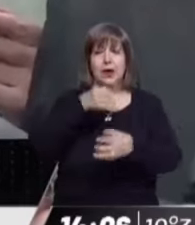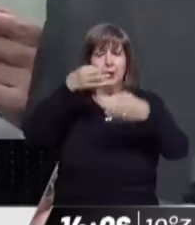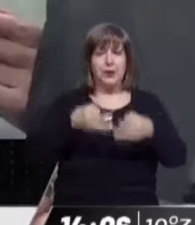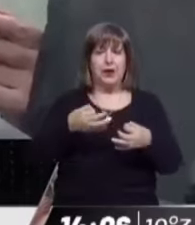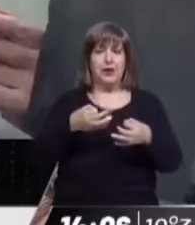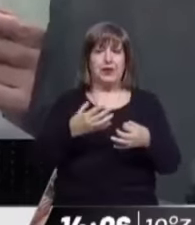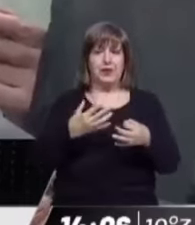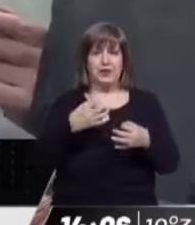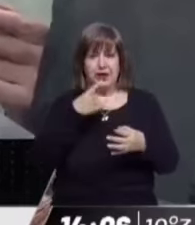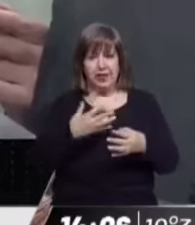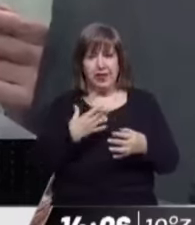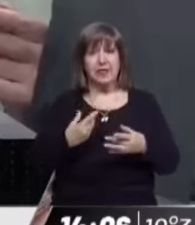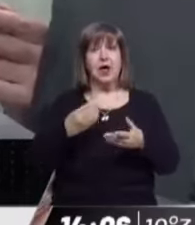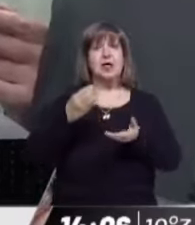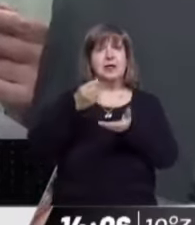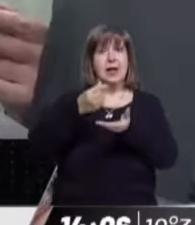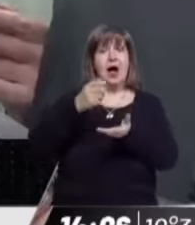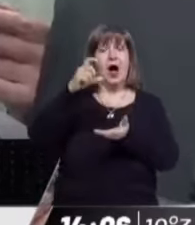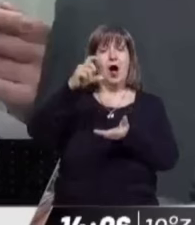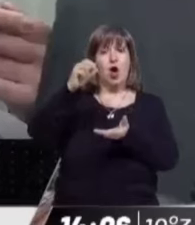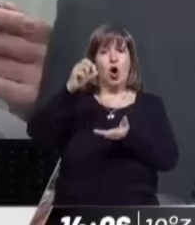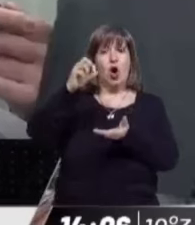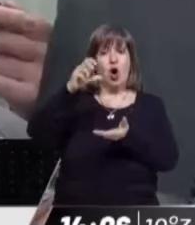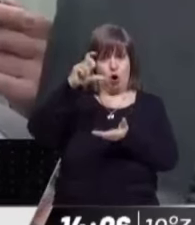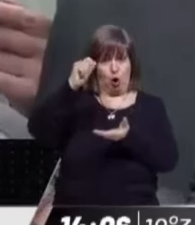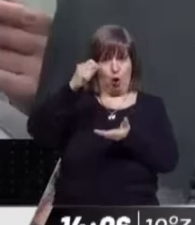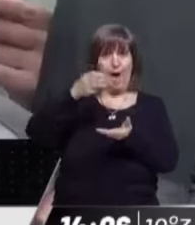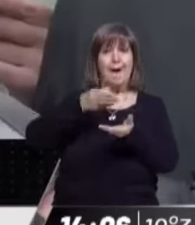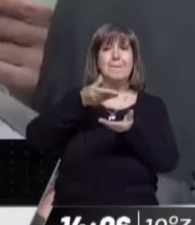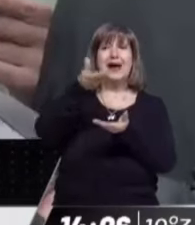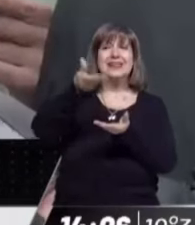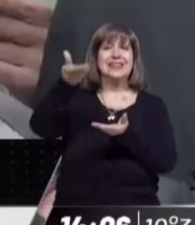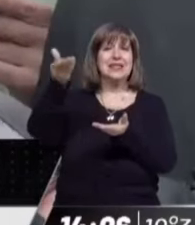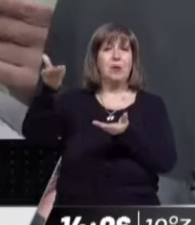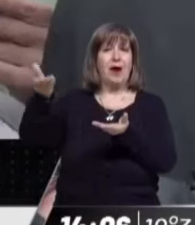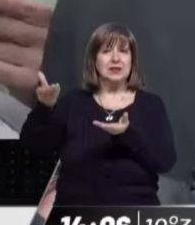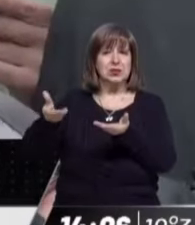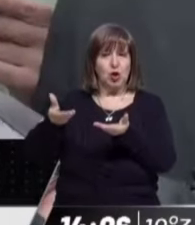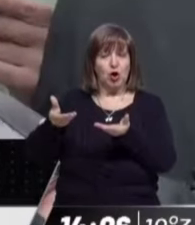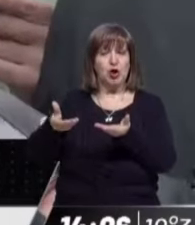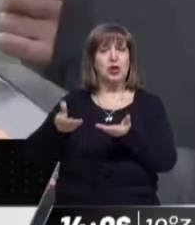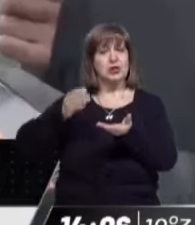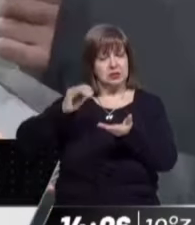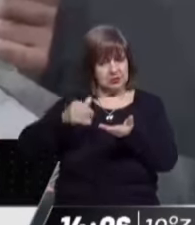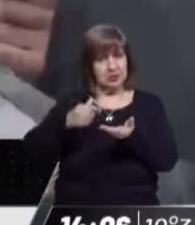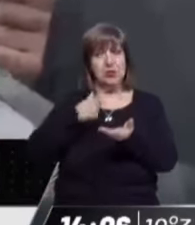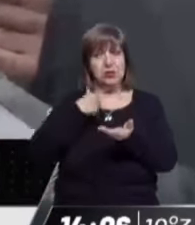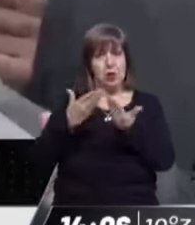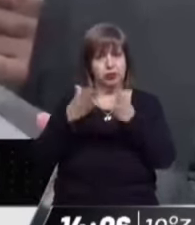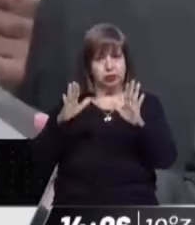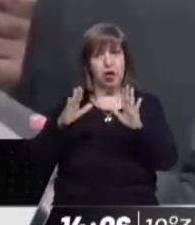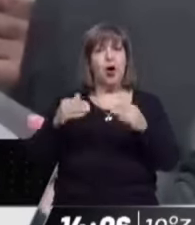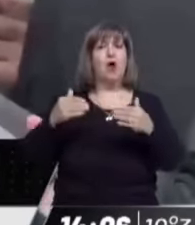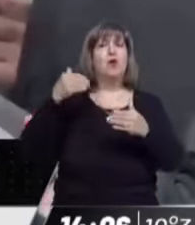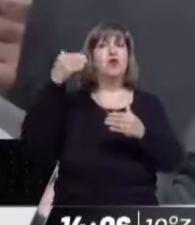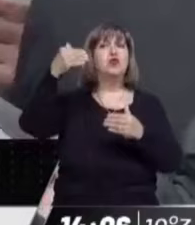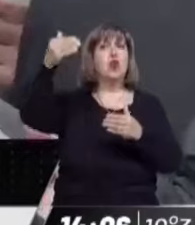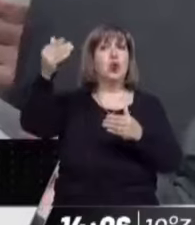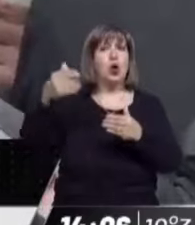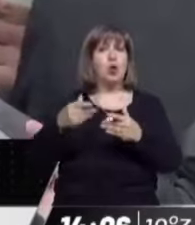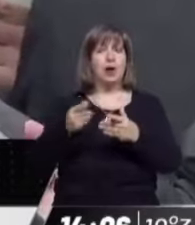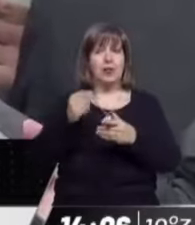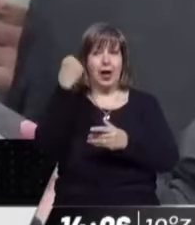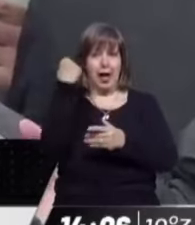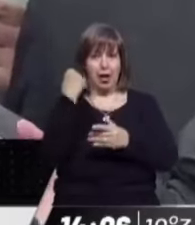viables. Entonces, el reparto de la coparticipación, nosotros vamos a abrir esa discusión en el futuro, cuando se estabilice